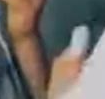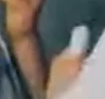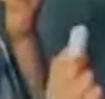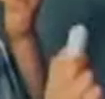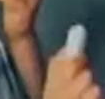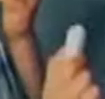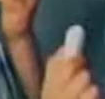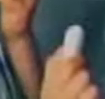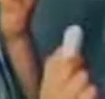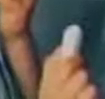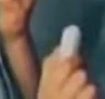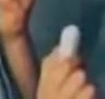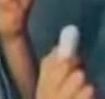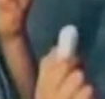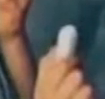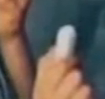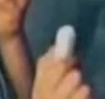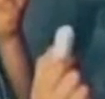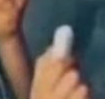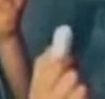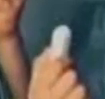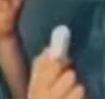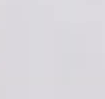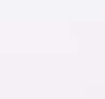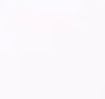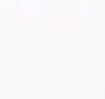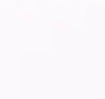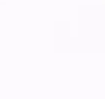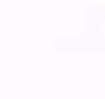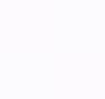A continuación, matemática, tercero primaria.